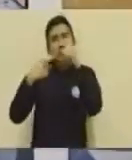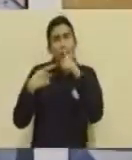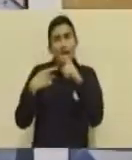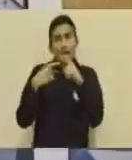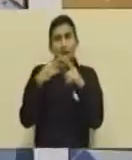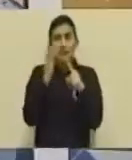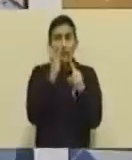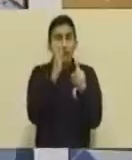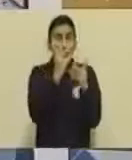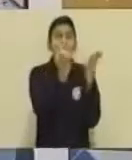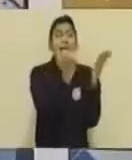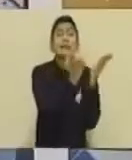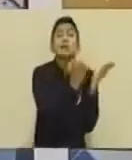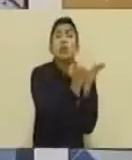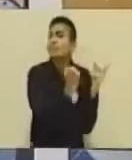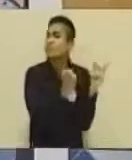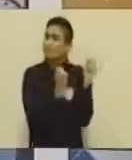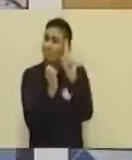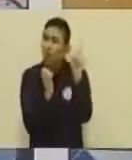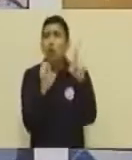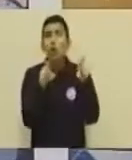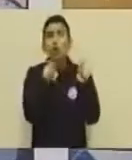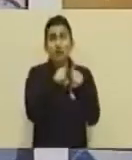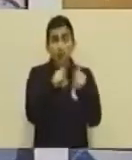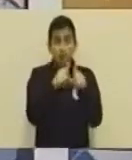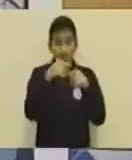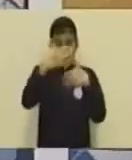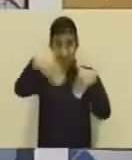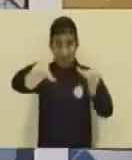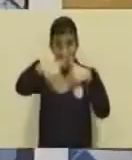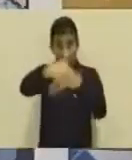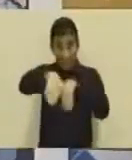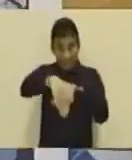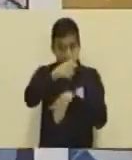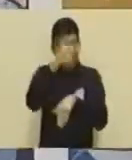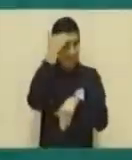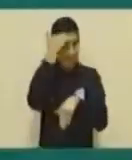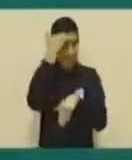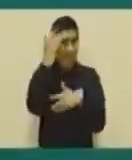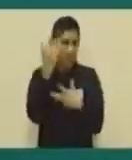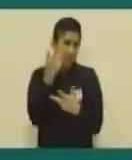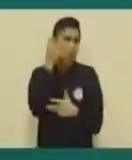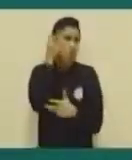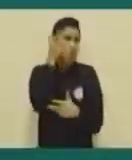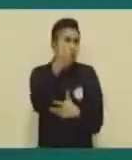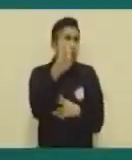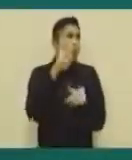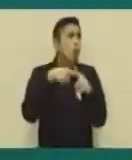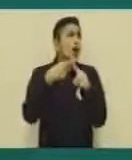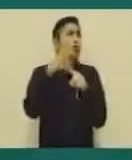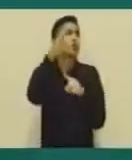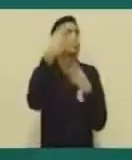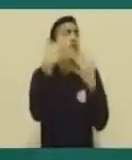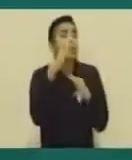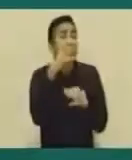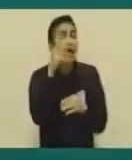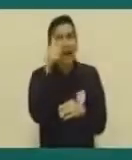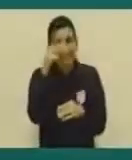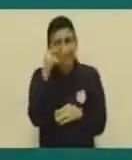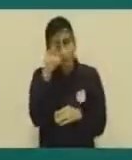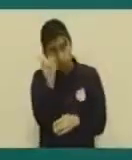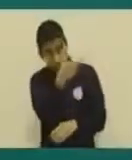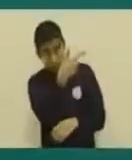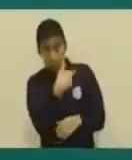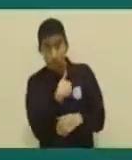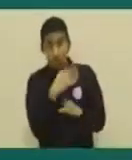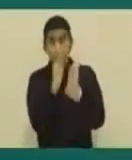no solo hay acoso dentro de las escuelas, sino también hay acoso en la calle, ¿sí? Andrés, tú cuando ibas a la